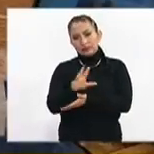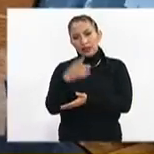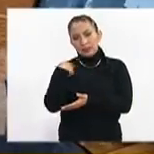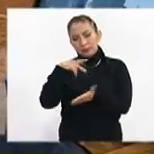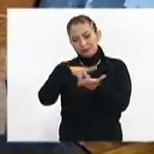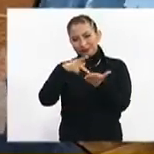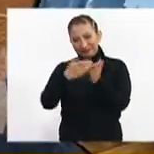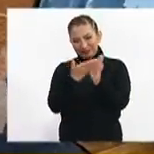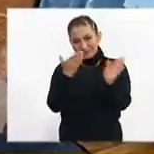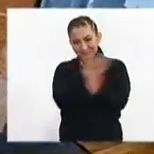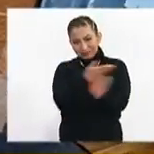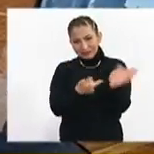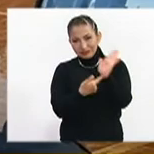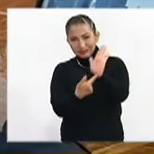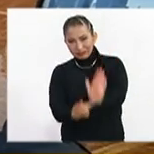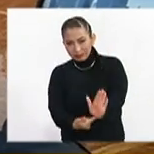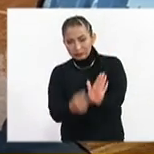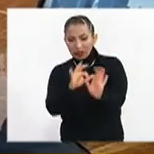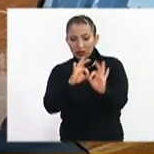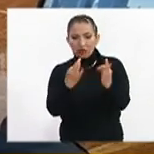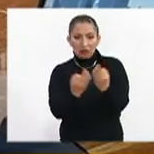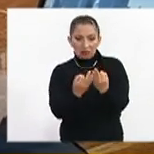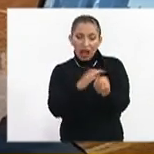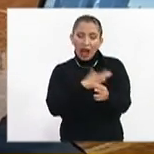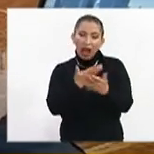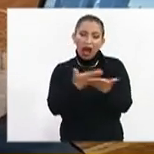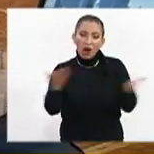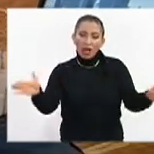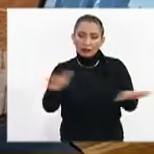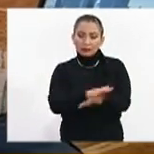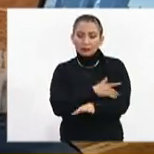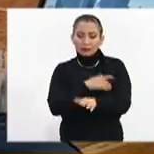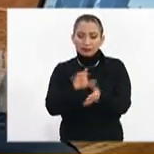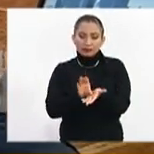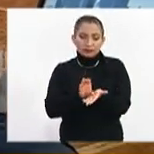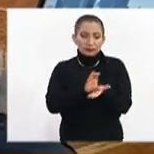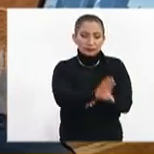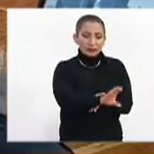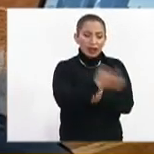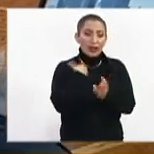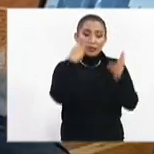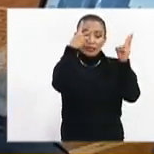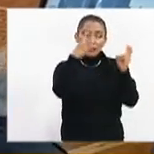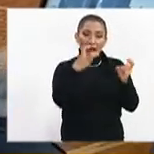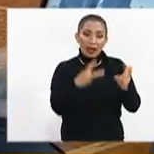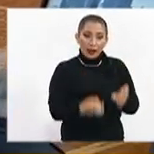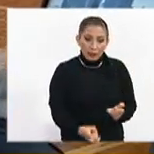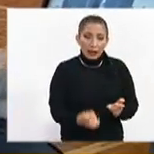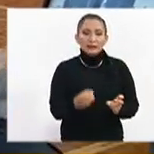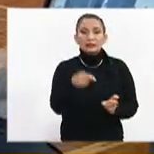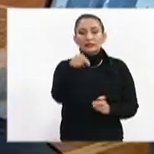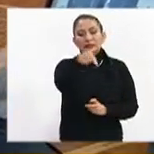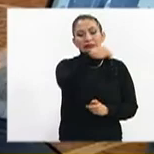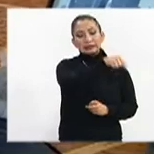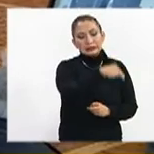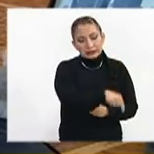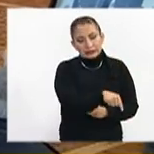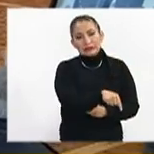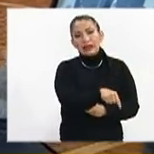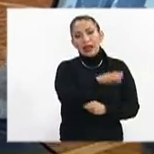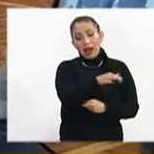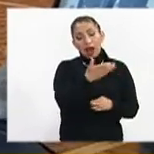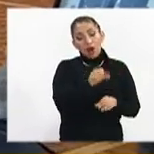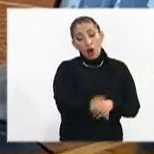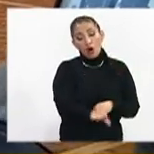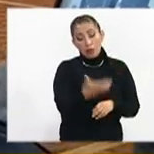el proyecto fueron presentados de una forma y estén reasignados a rubros y asignaturas que